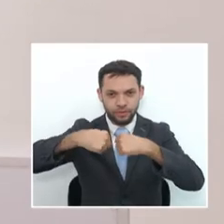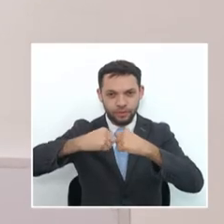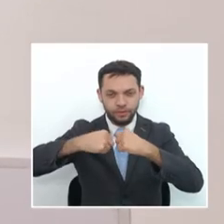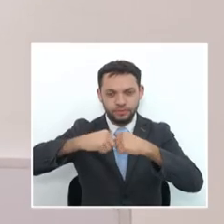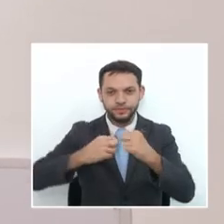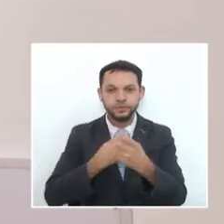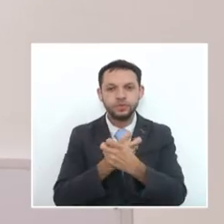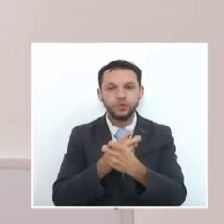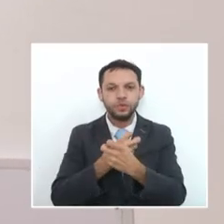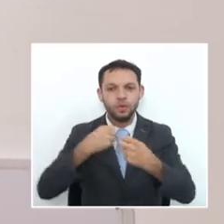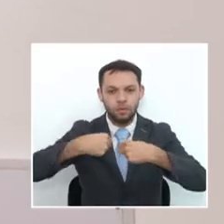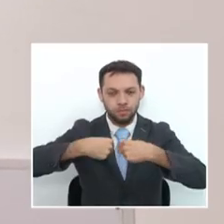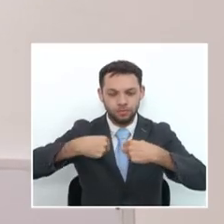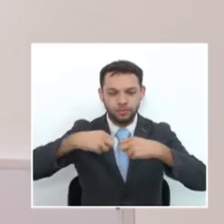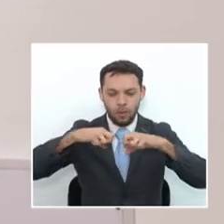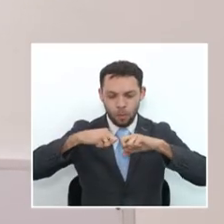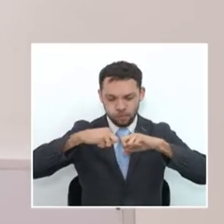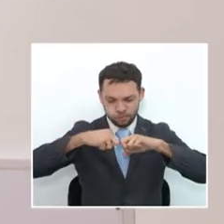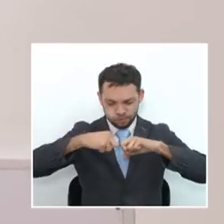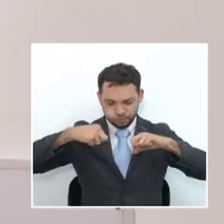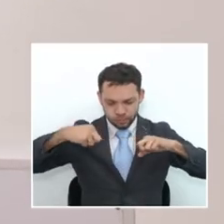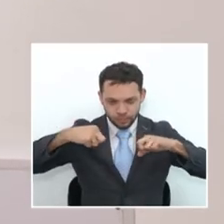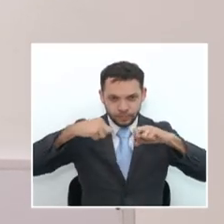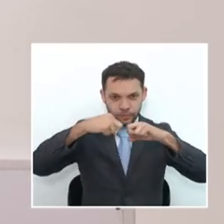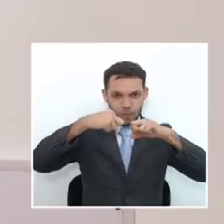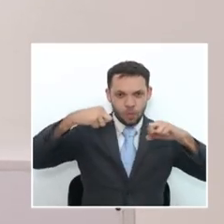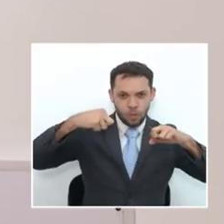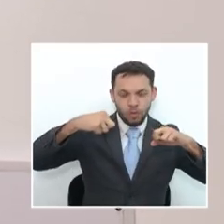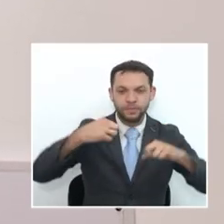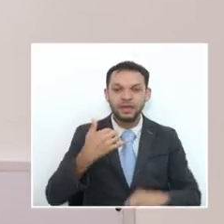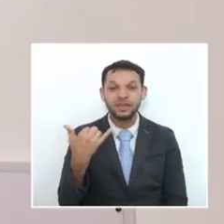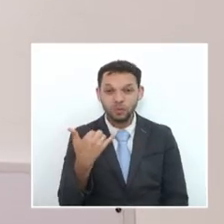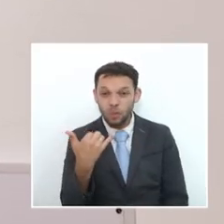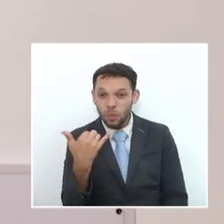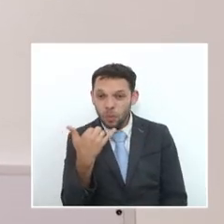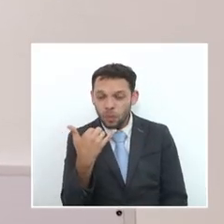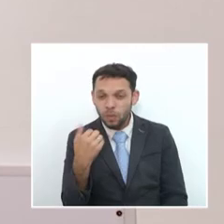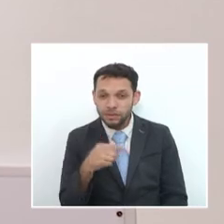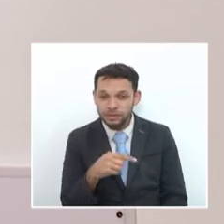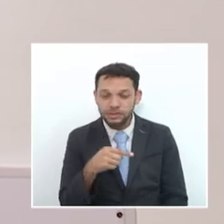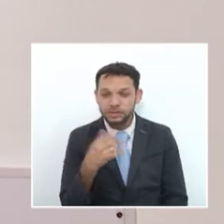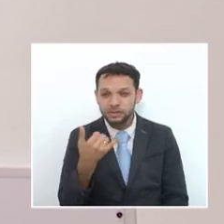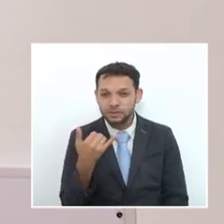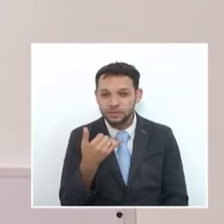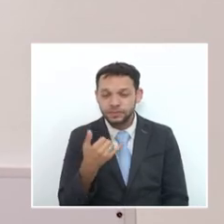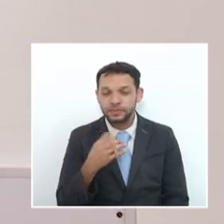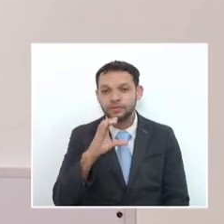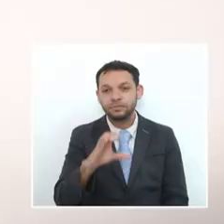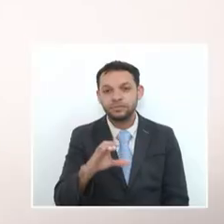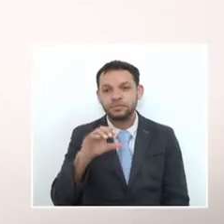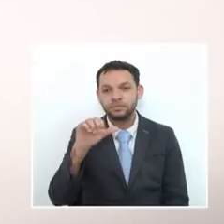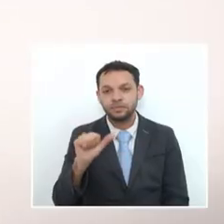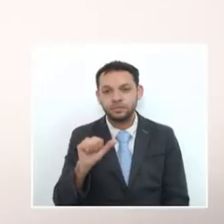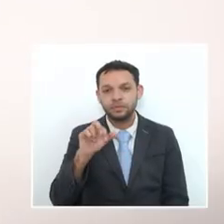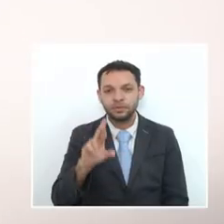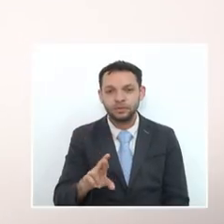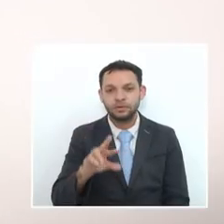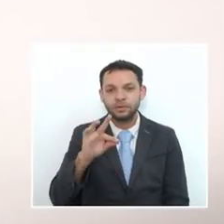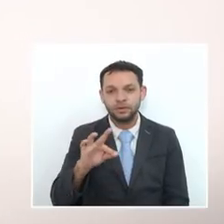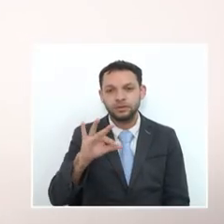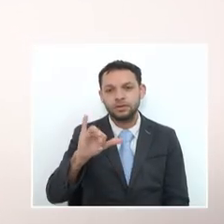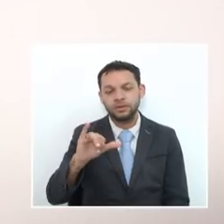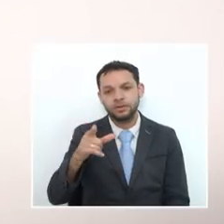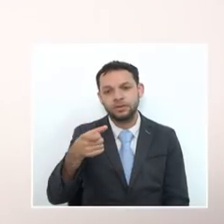cartílagos, que es esto azulito que vemos acá, eso azulito, son cartílagos compuestos por